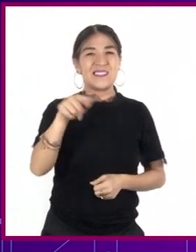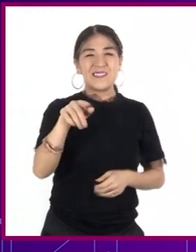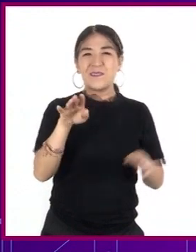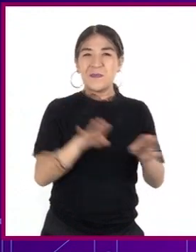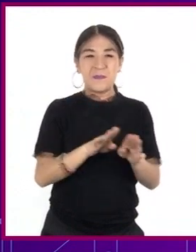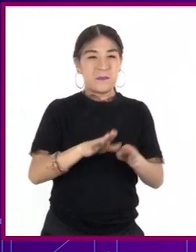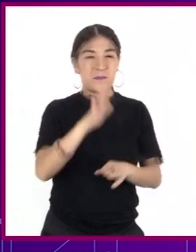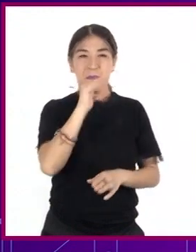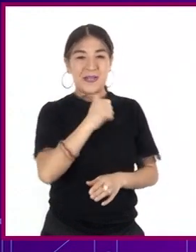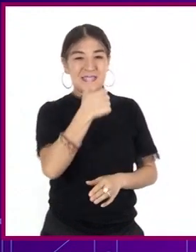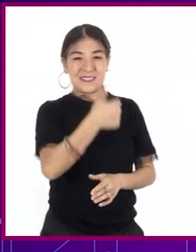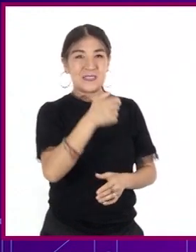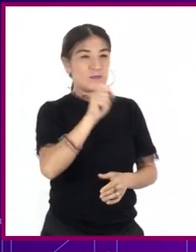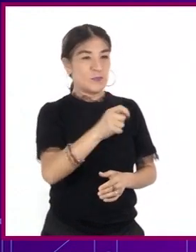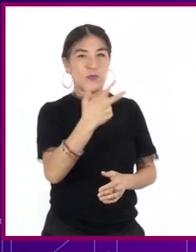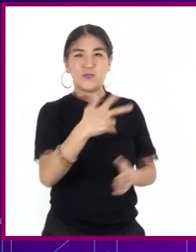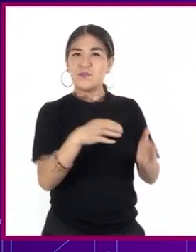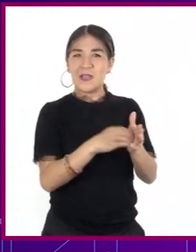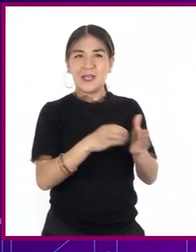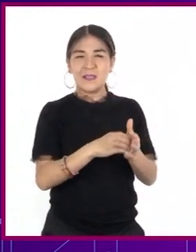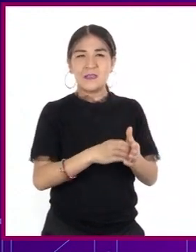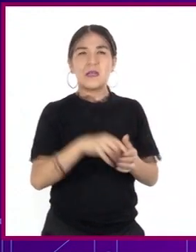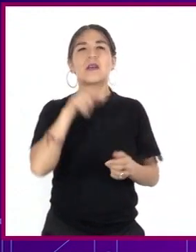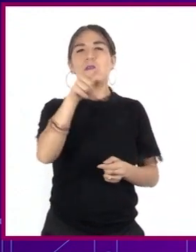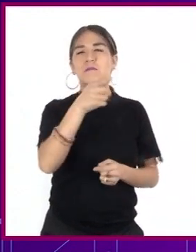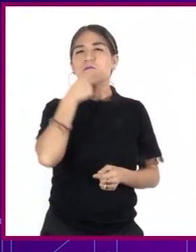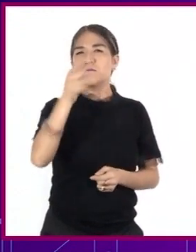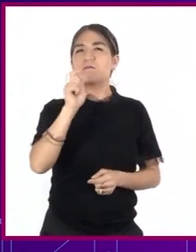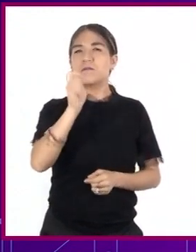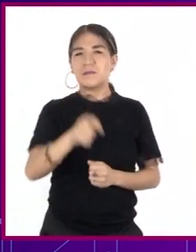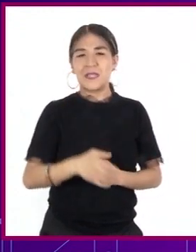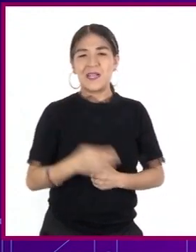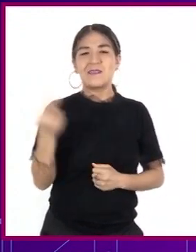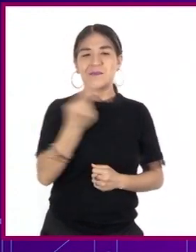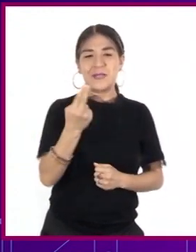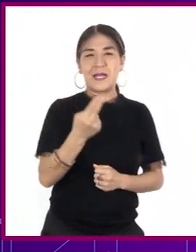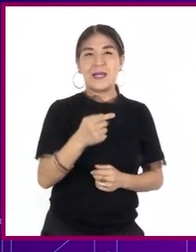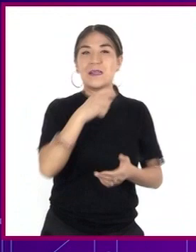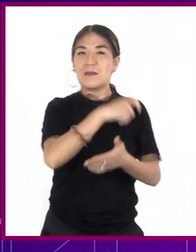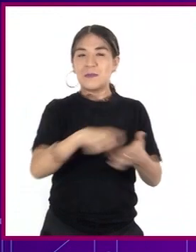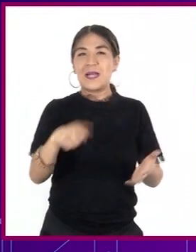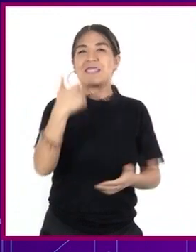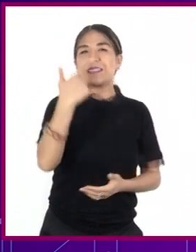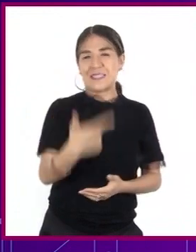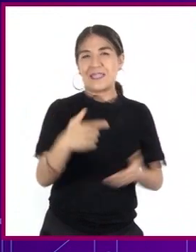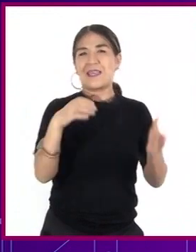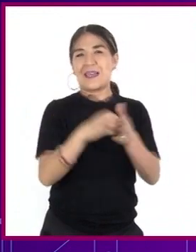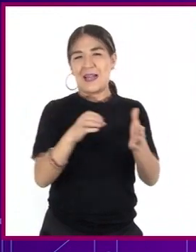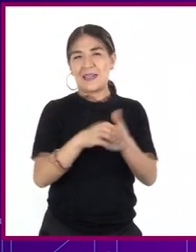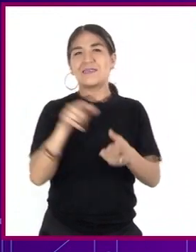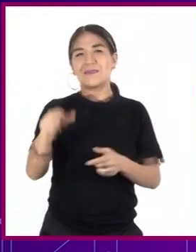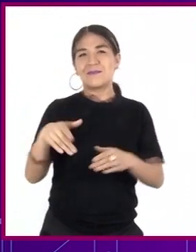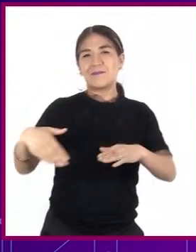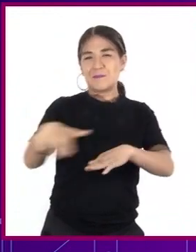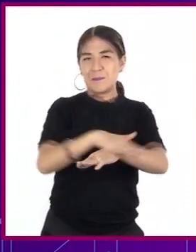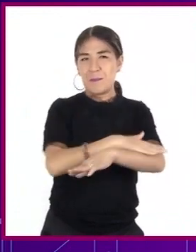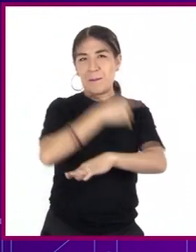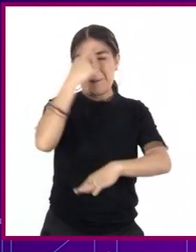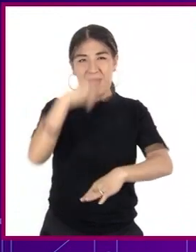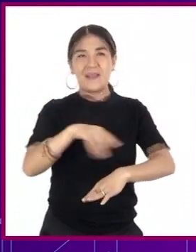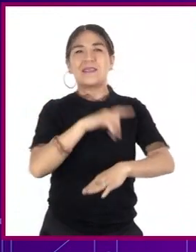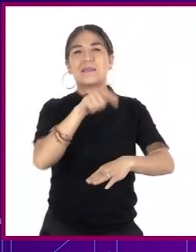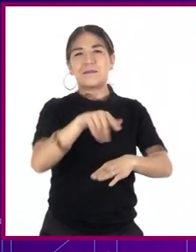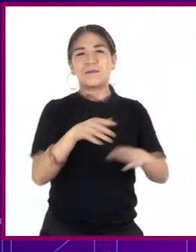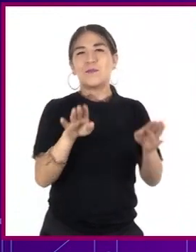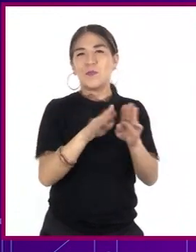comprar 6.8 cajas, podemos afirmar que se necesitan comprar 7 cajas de loseta para cubrir